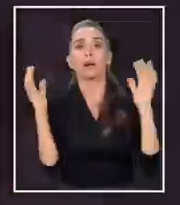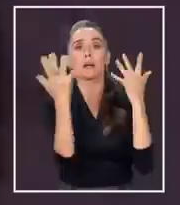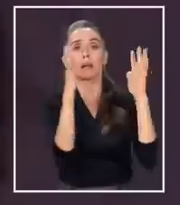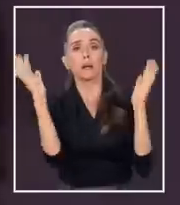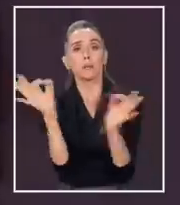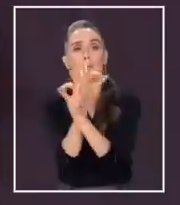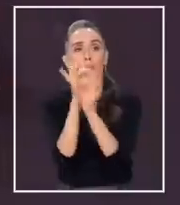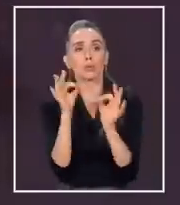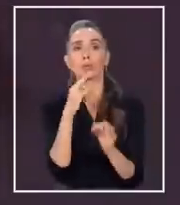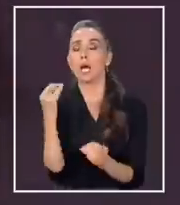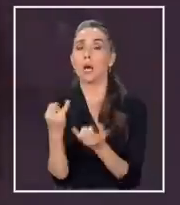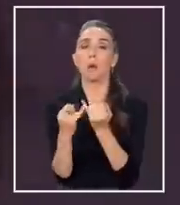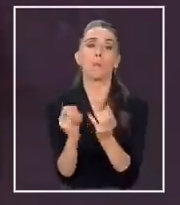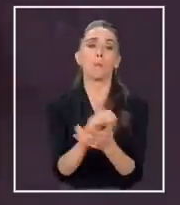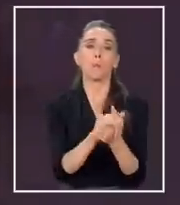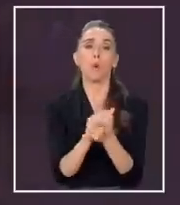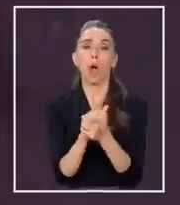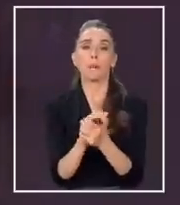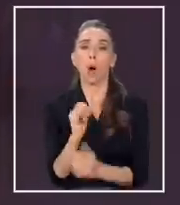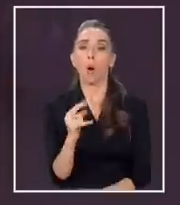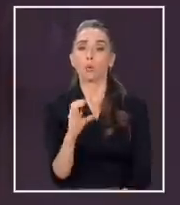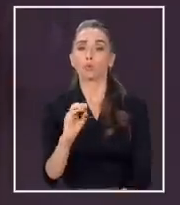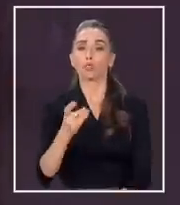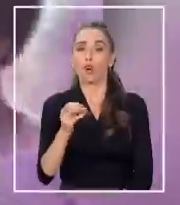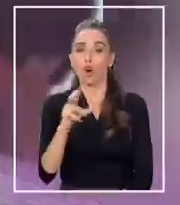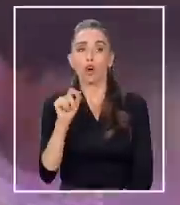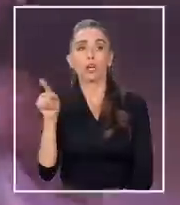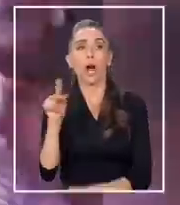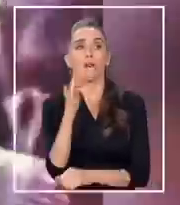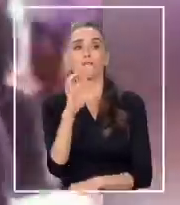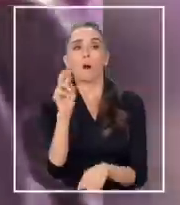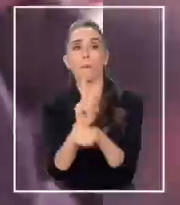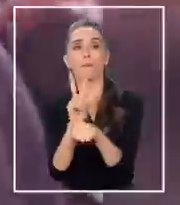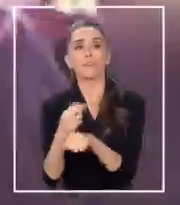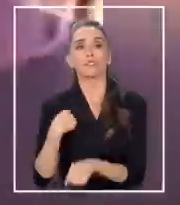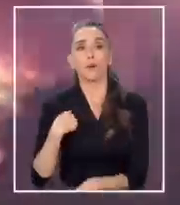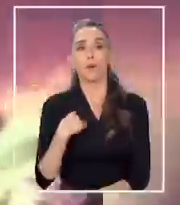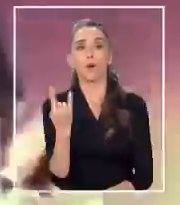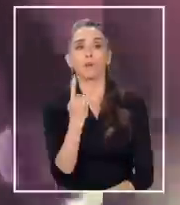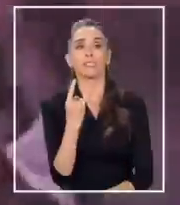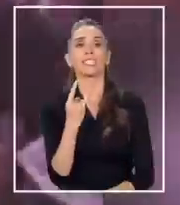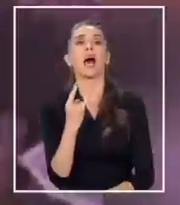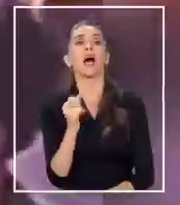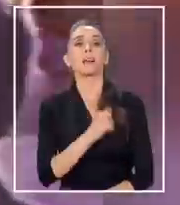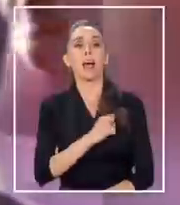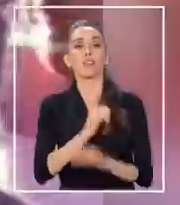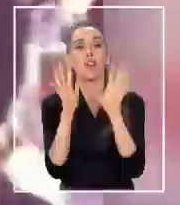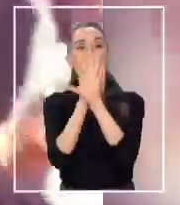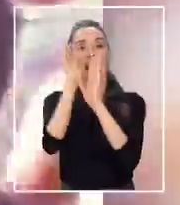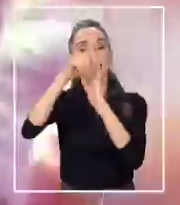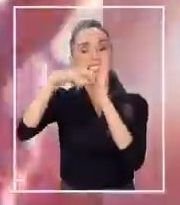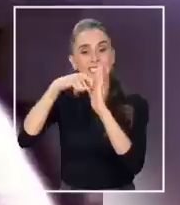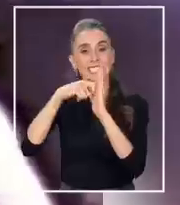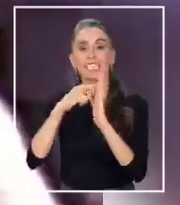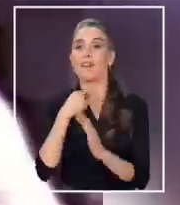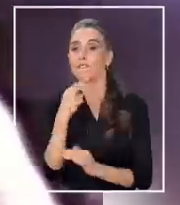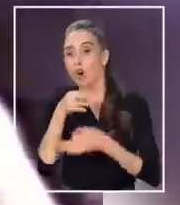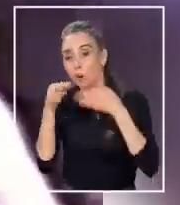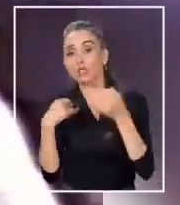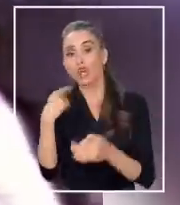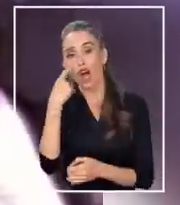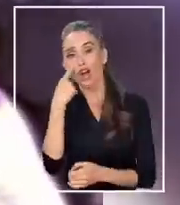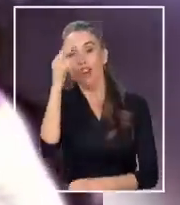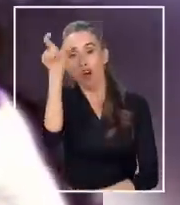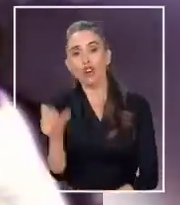Y era muy amigo de Augusto Góngora. Y además, él había sido profesor mío en la Universidad Católica de Cine. Entonces, yo lo conocía muy